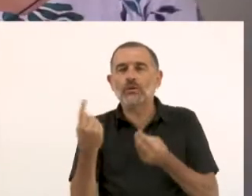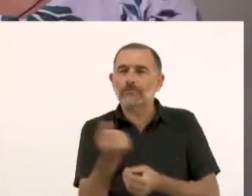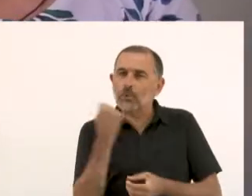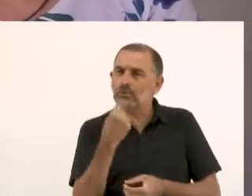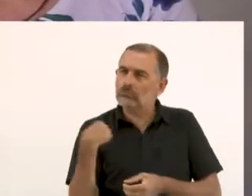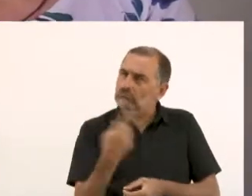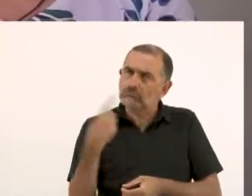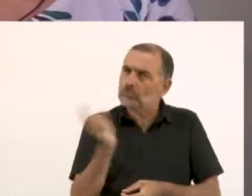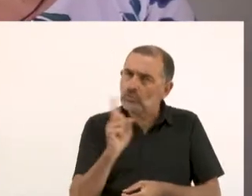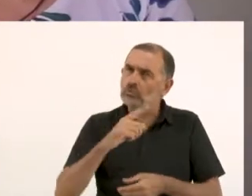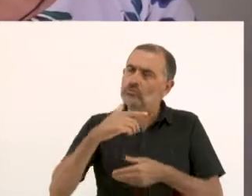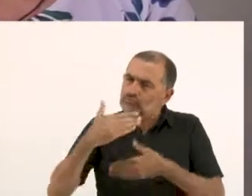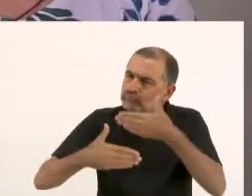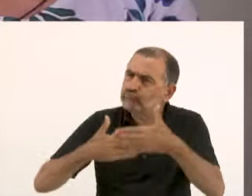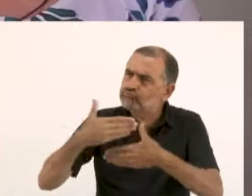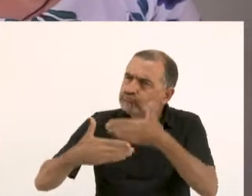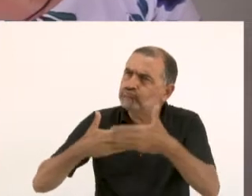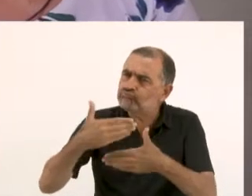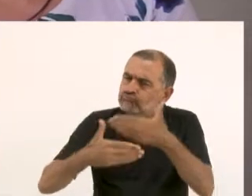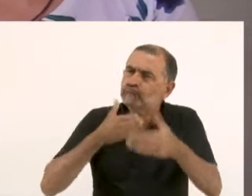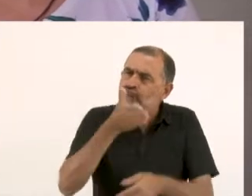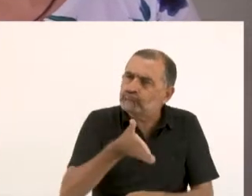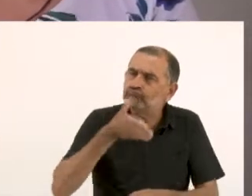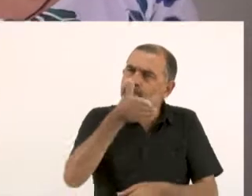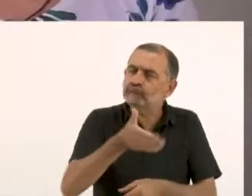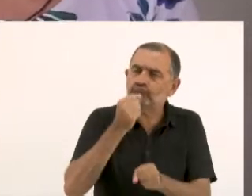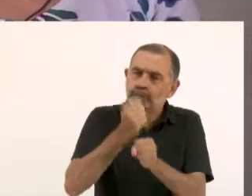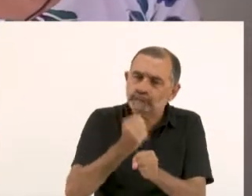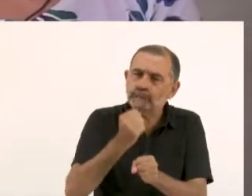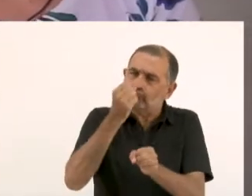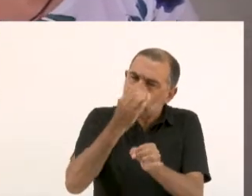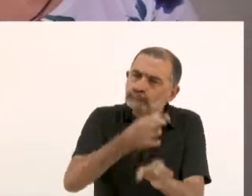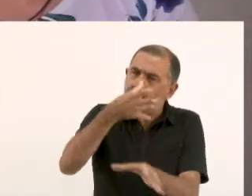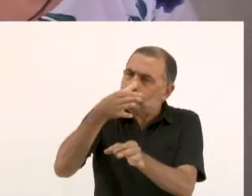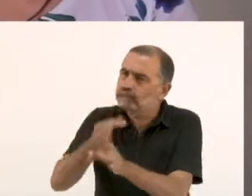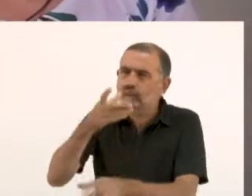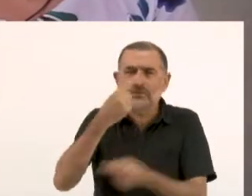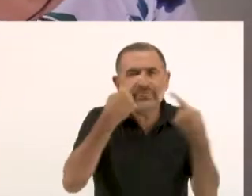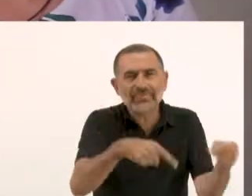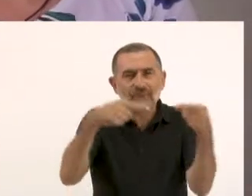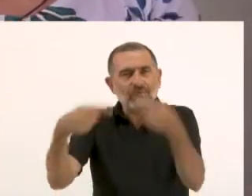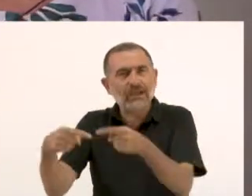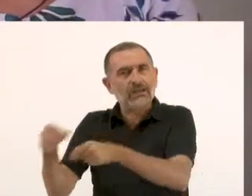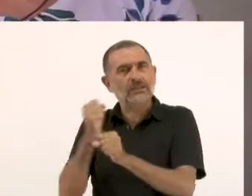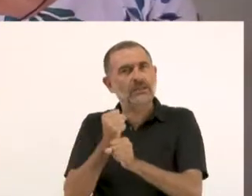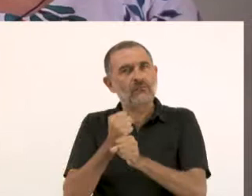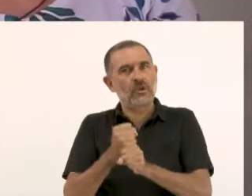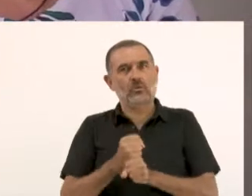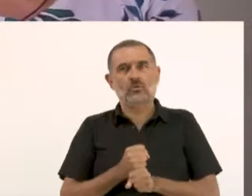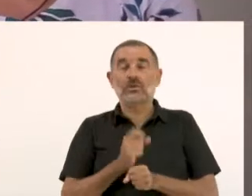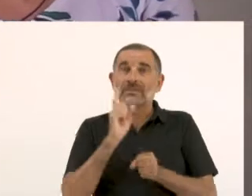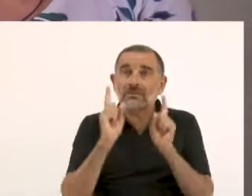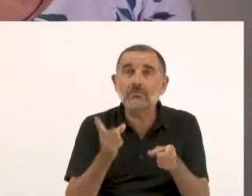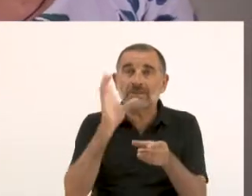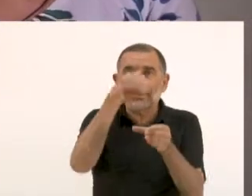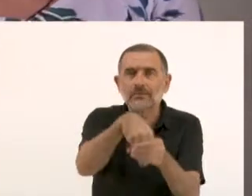nos permitió comenzar a pensar otra narrativa y comenzar a instalar en Córdoba esto, bueno, de las particularidades del